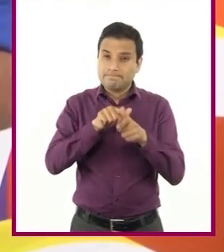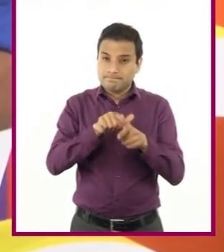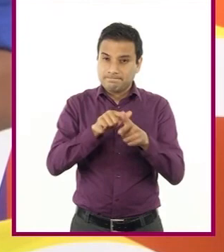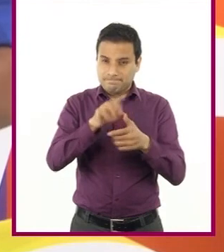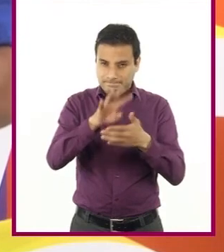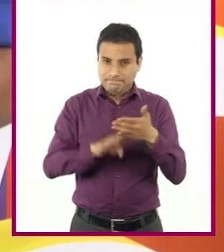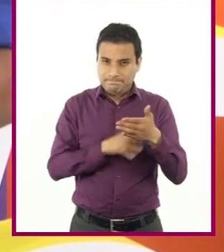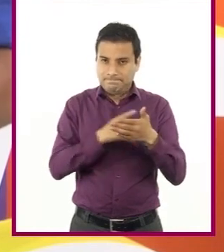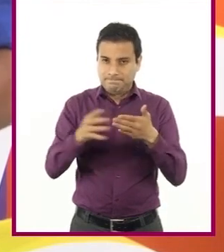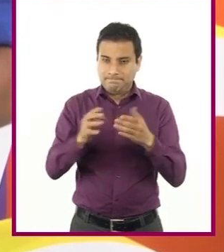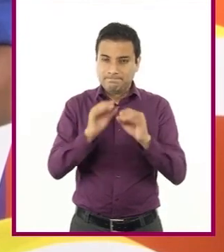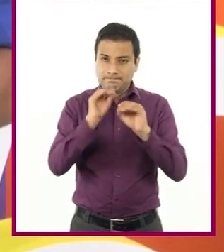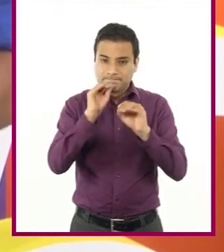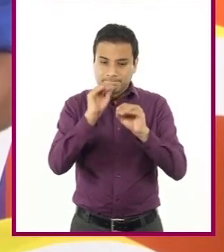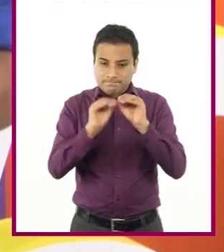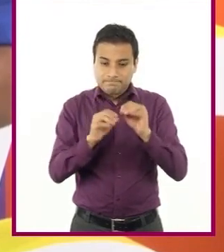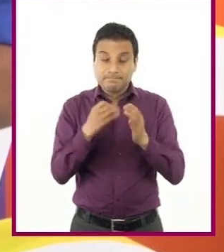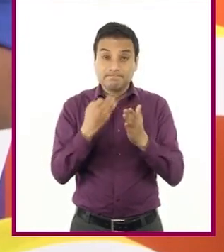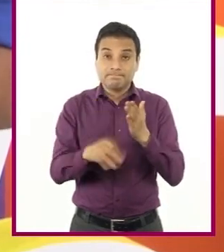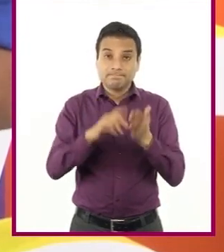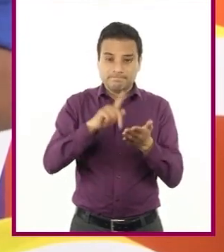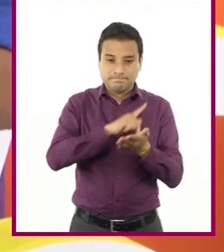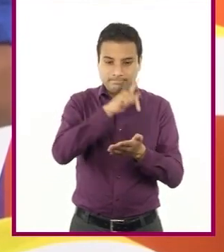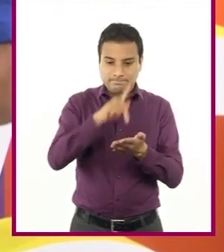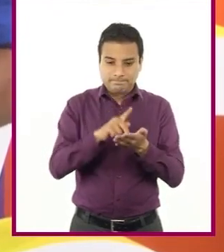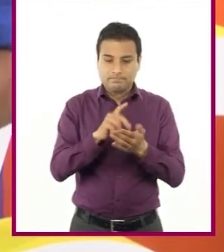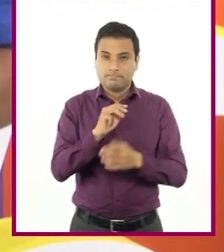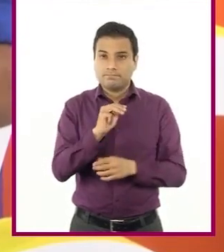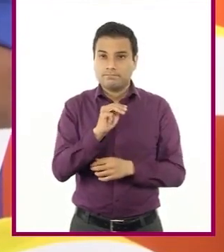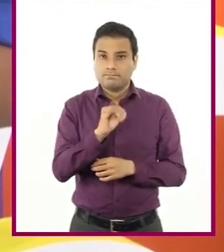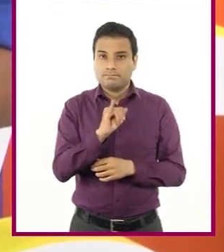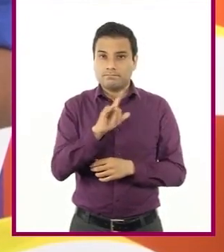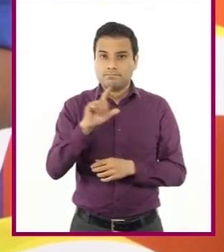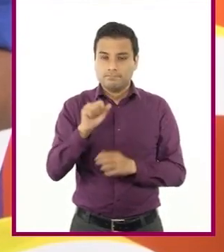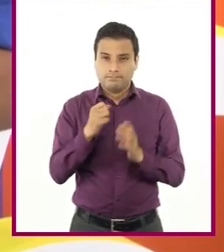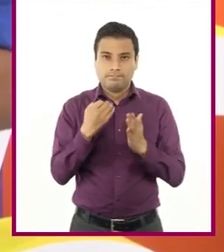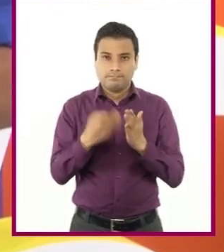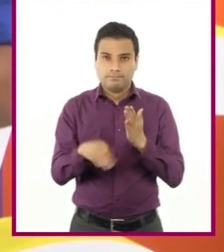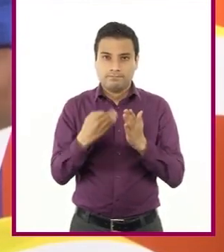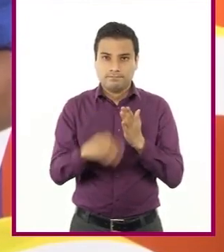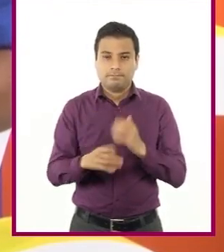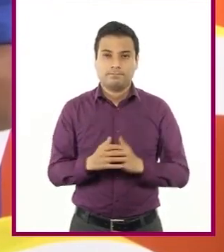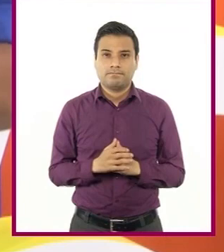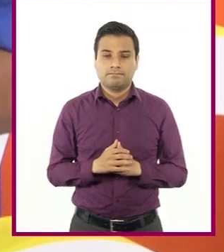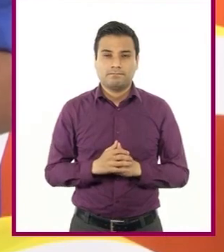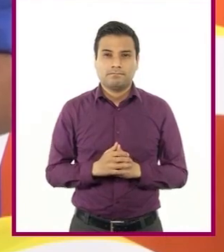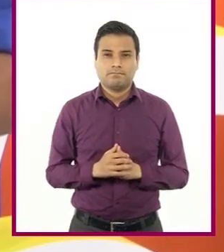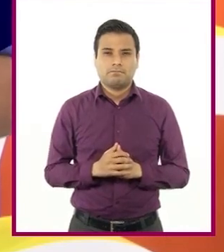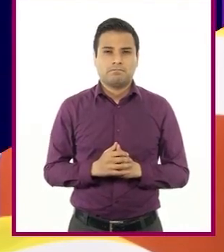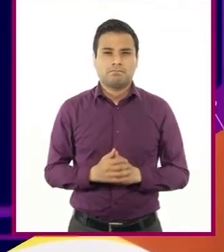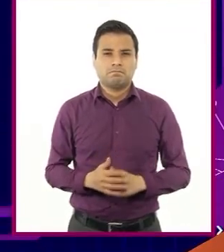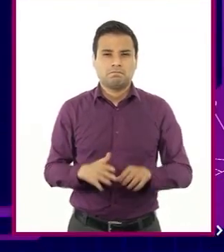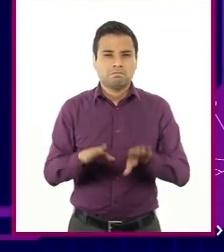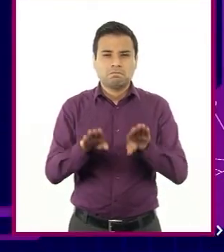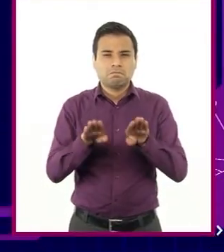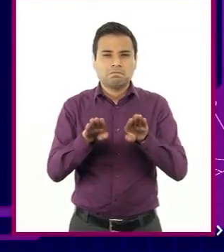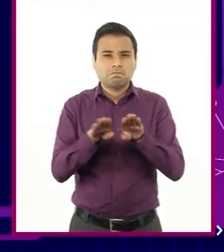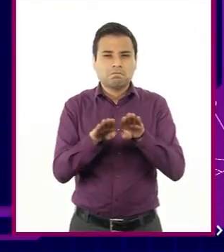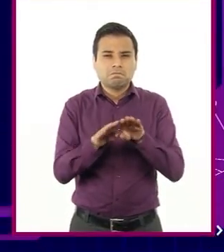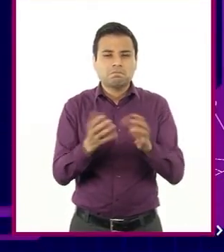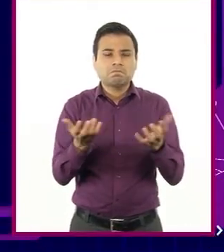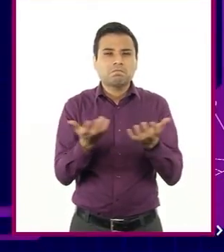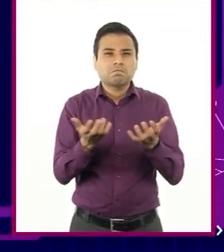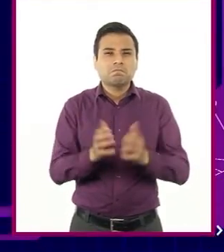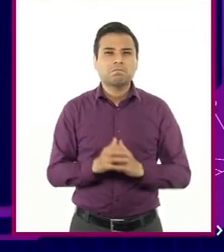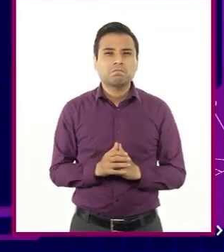tabla, que son los kilómetros y las millas para expresar la longitud de la barda. Una manera de expresar la medida de la barda en